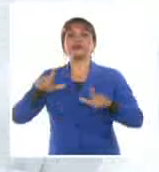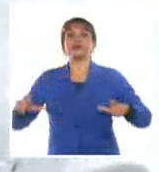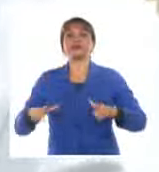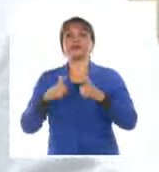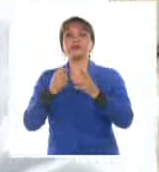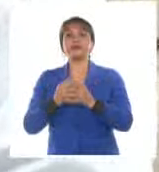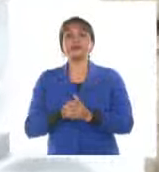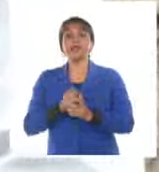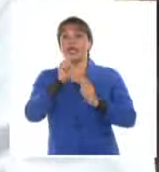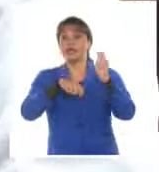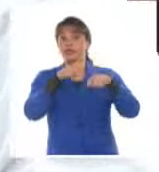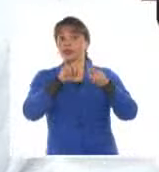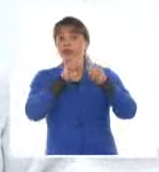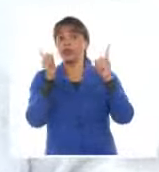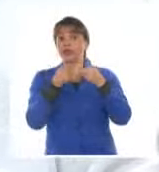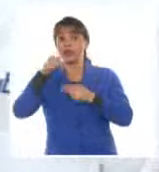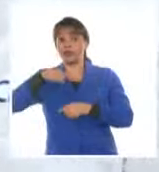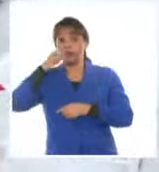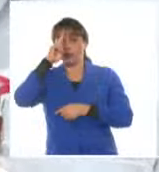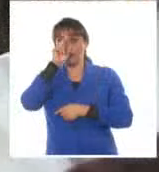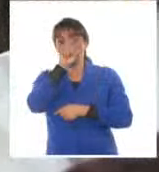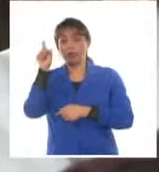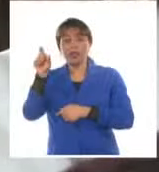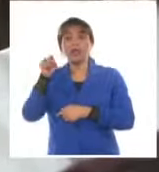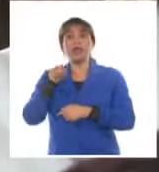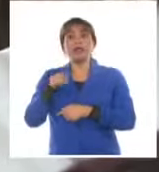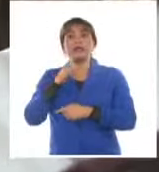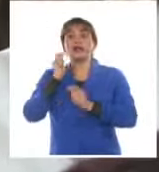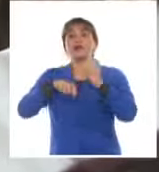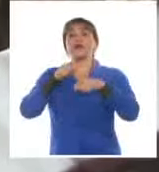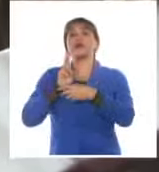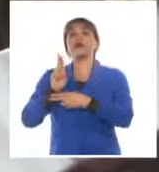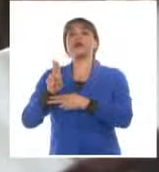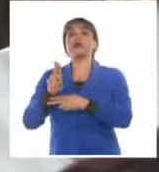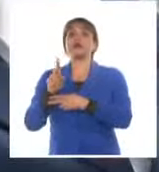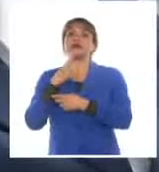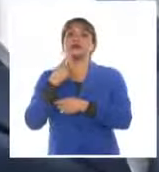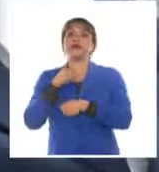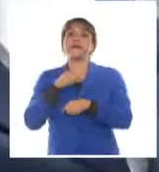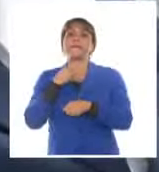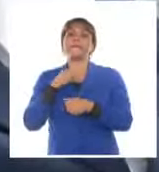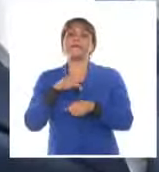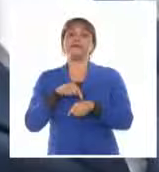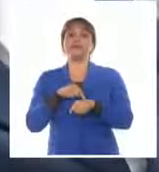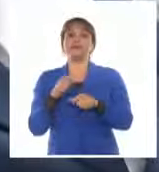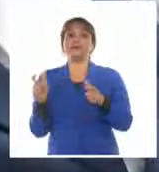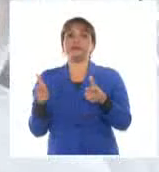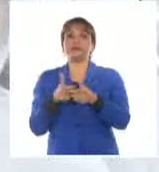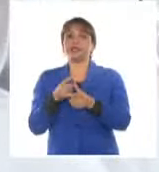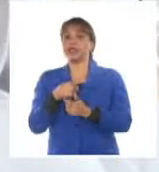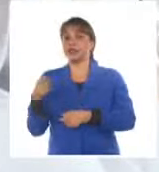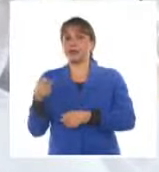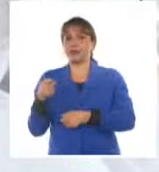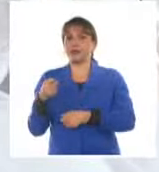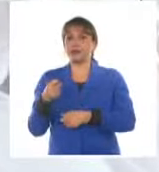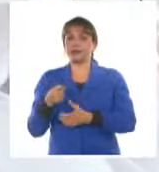cirugía general de este hospital hace la apendicectomía de urgencia por mínimo acceso. Eso es un indicador de alto de primer mundo.